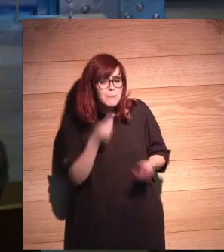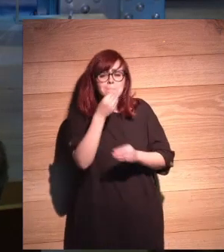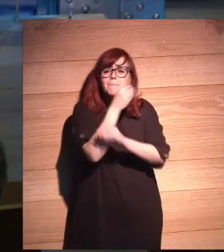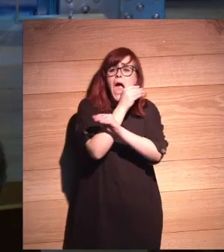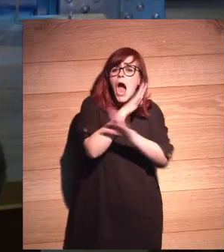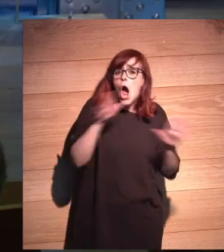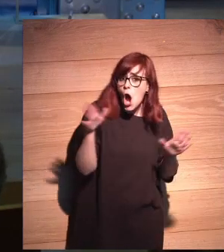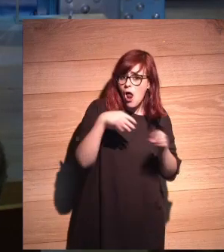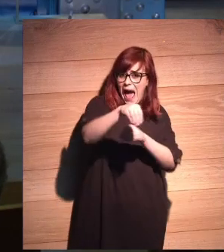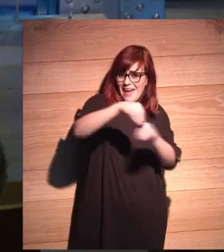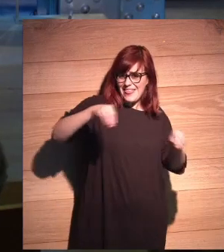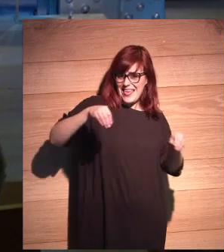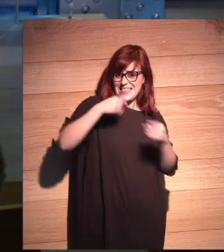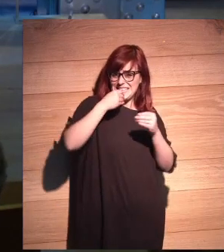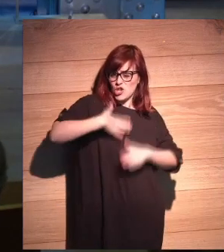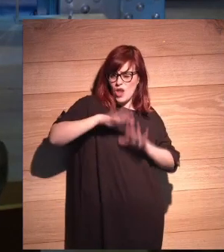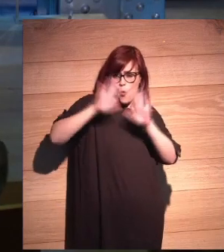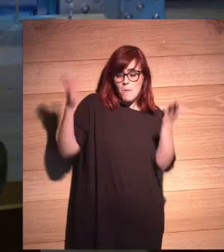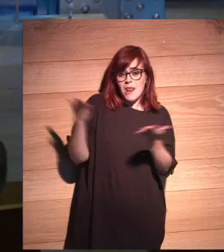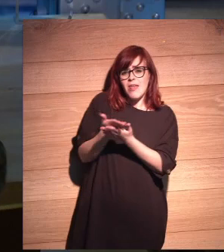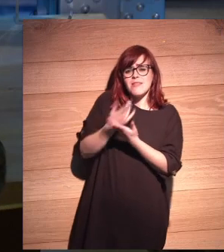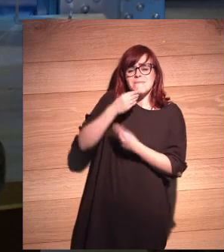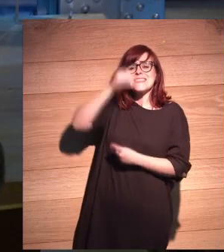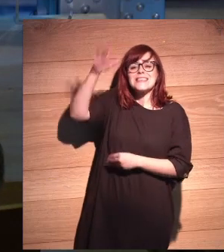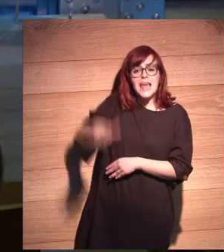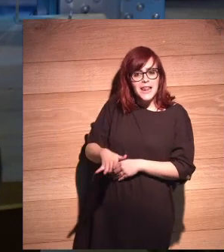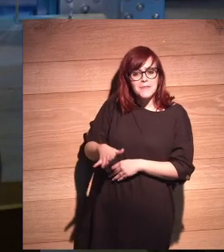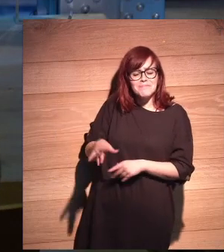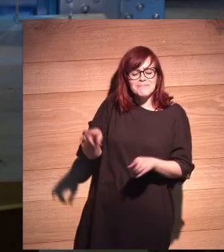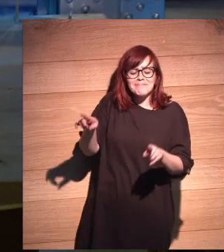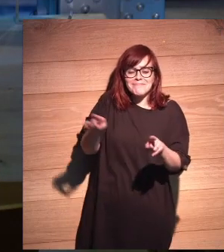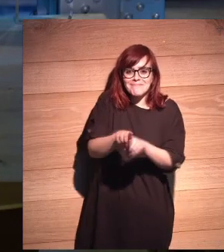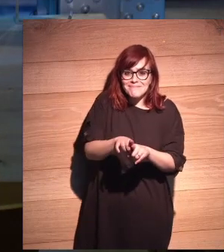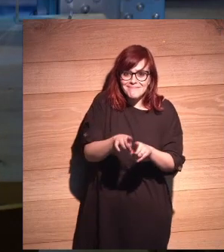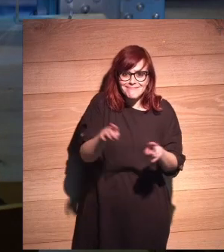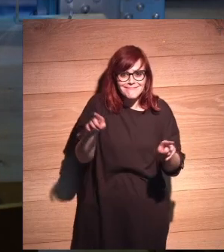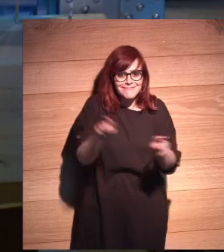mejor jugador de ajedrez de la historia de la humanidad es Moisés, que hizo tablas con Dios.